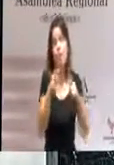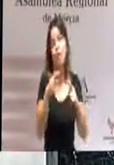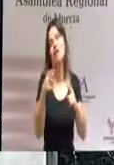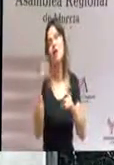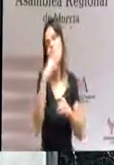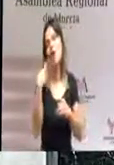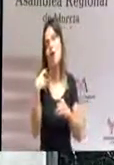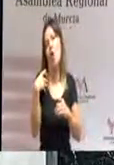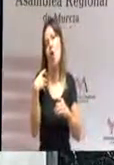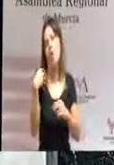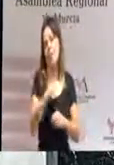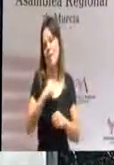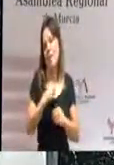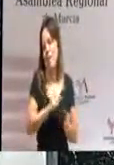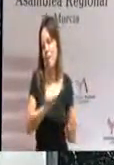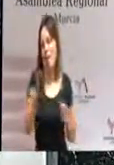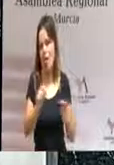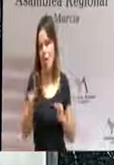segregadores.